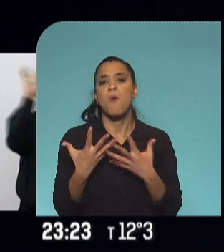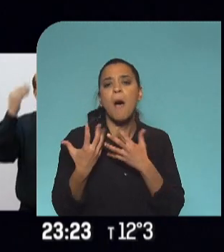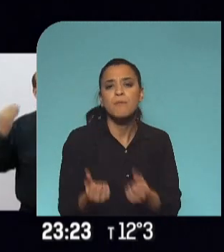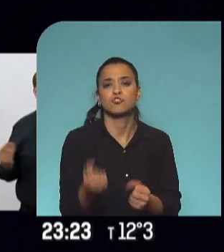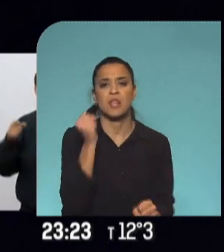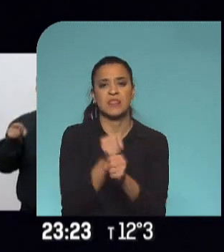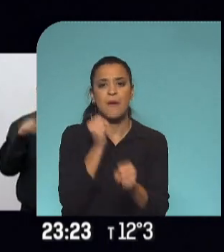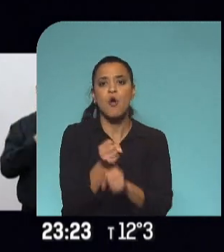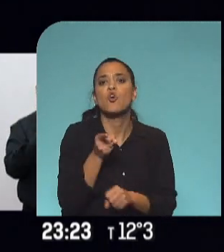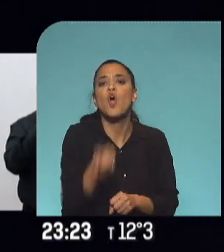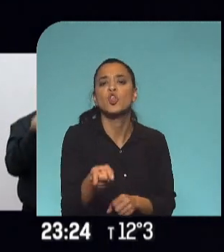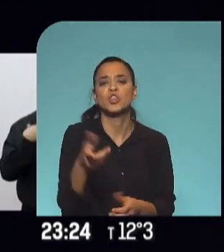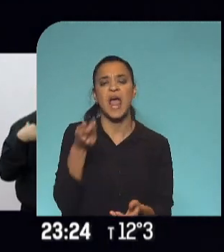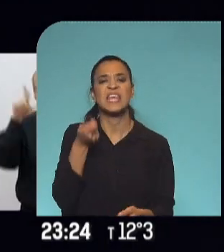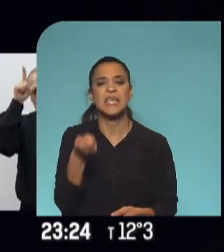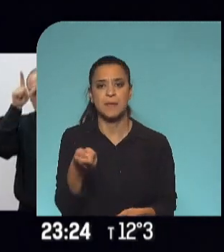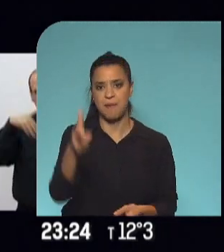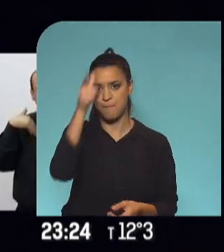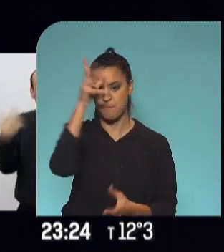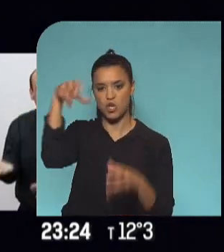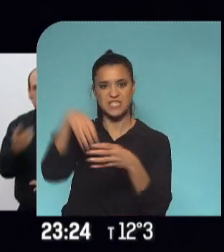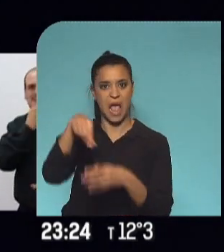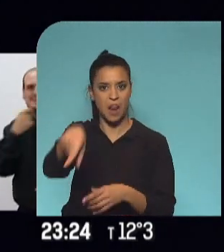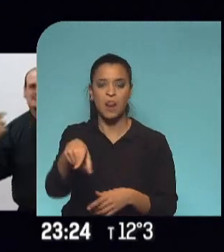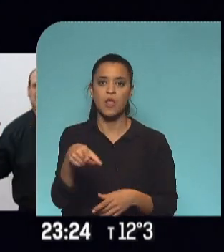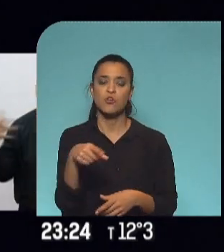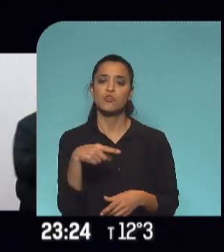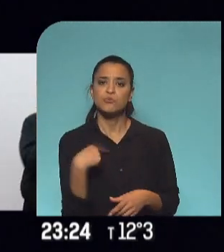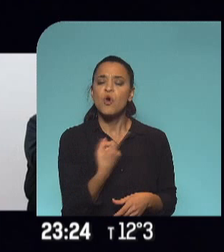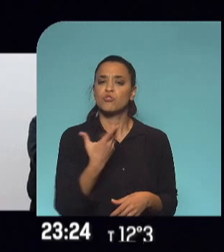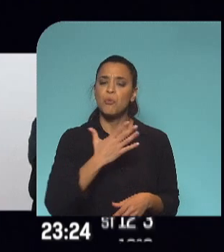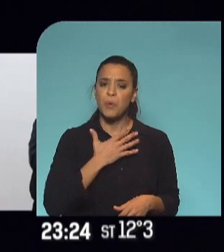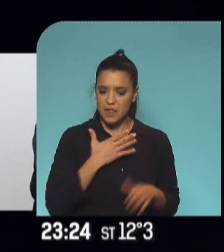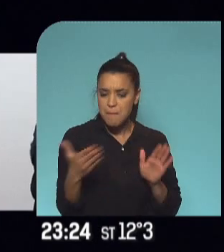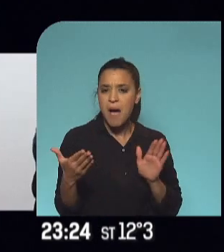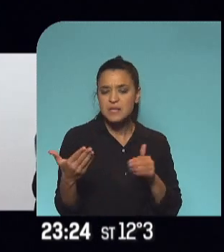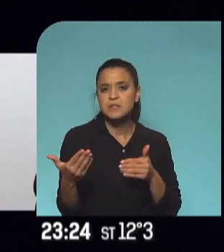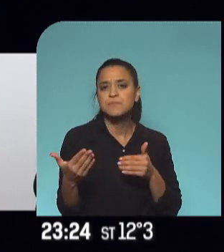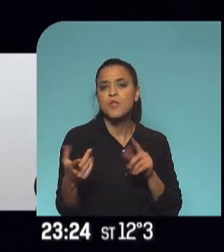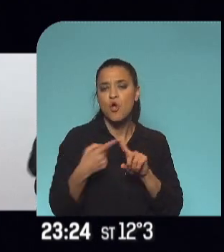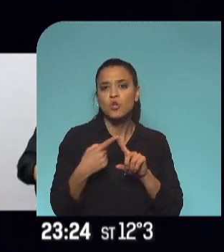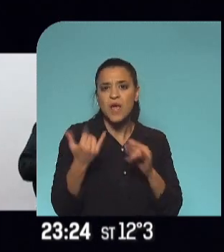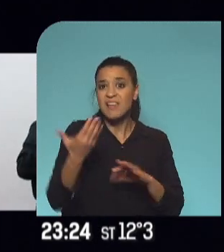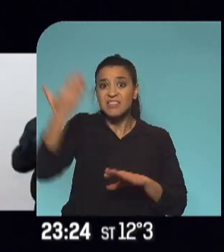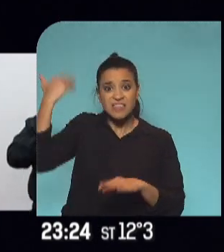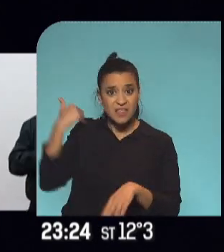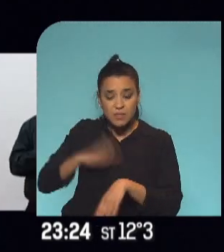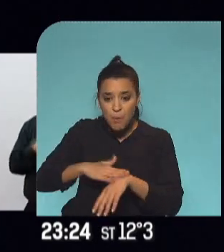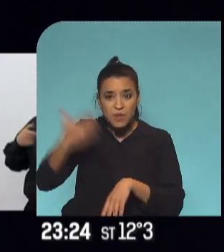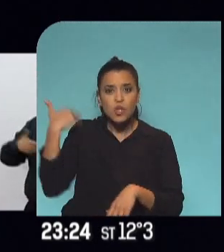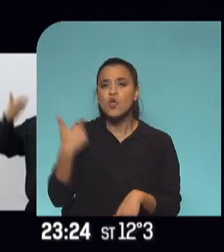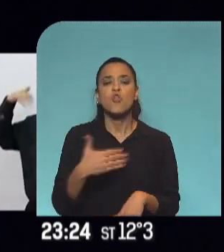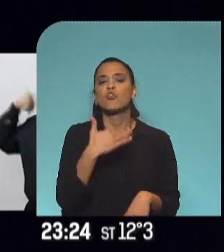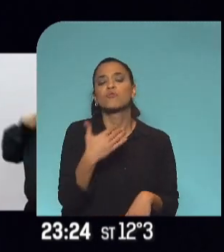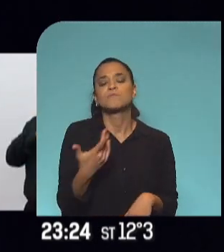su tarea contra el crimen a las fuerzas de seguridad. He estado muy cerca de las víctimas de delitos de los tiempos pasados y no puedo creer el nivel